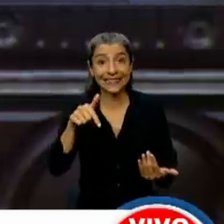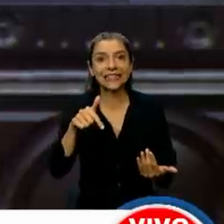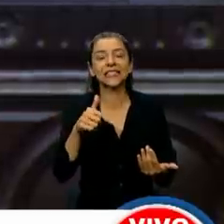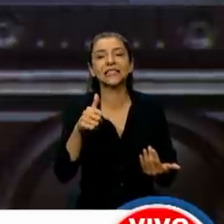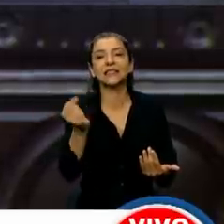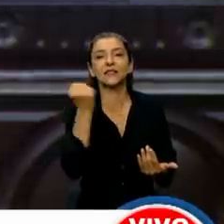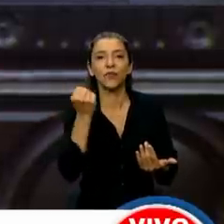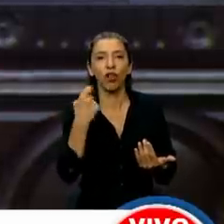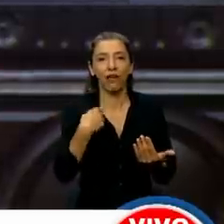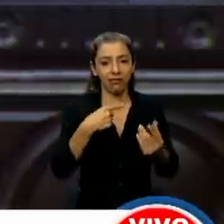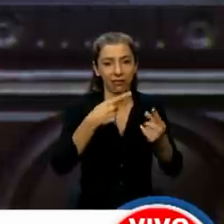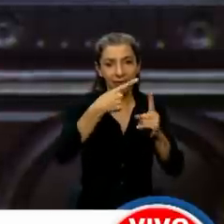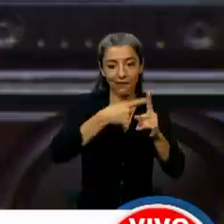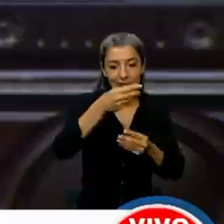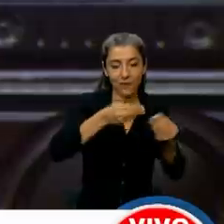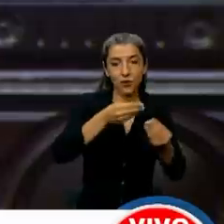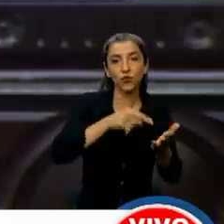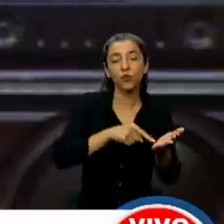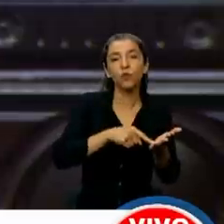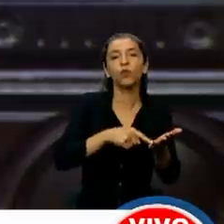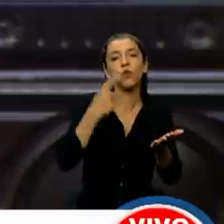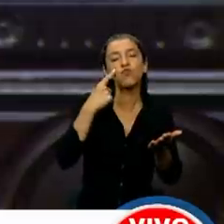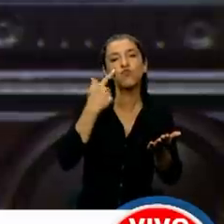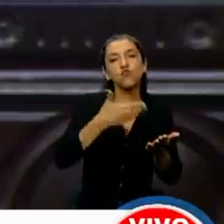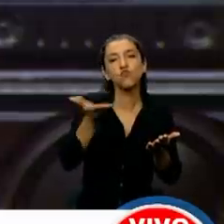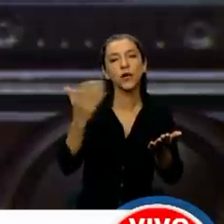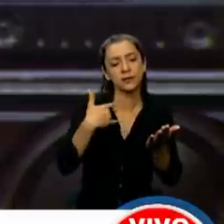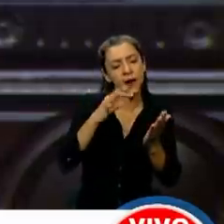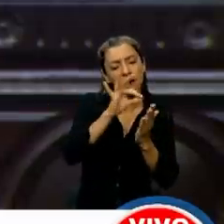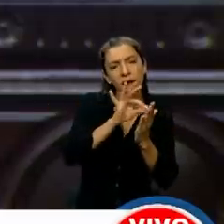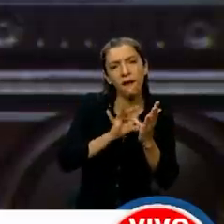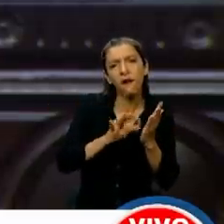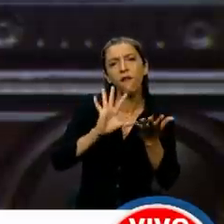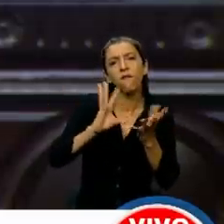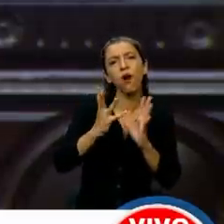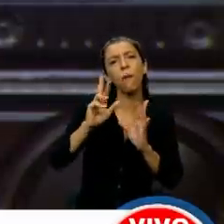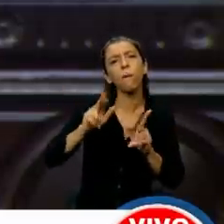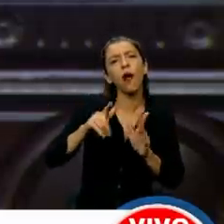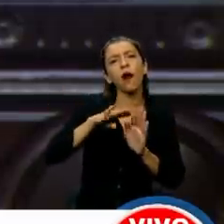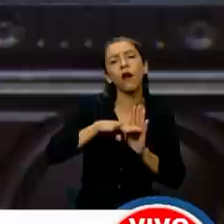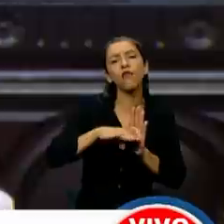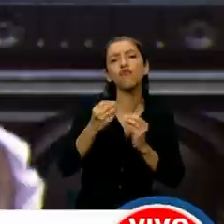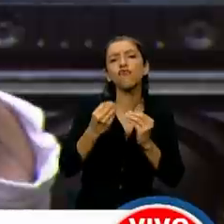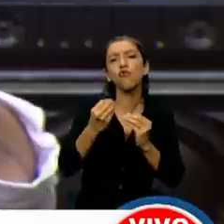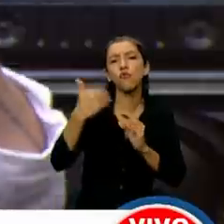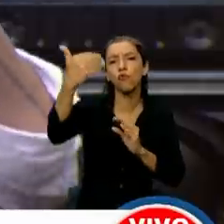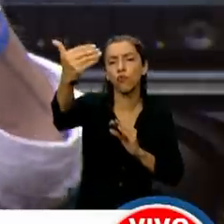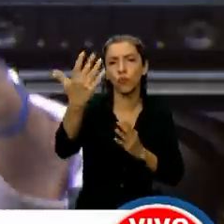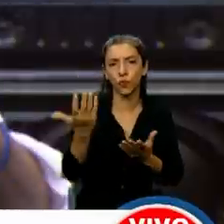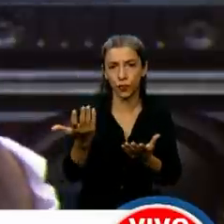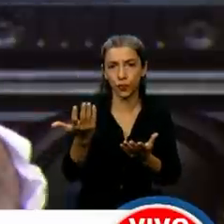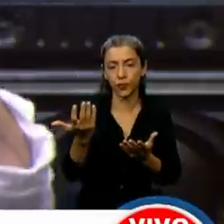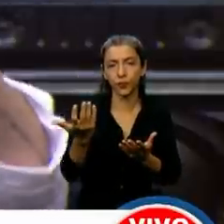o esta herramienta detalla la línea de gestión qué es ese que está